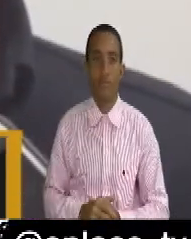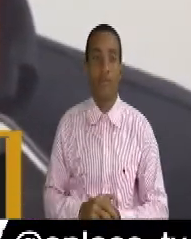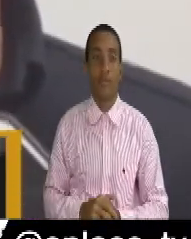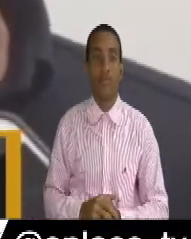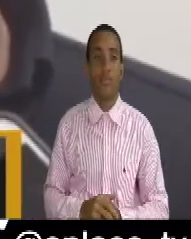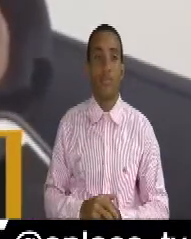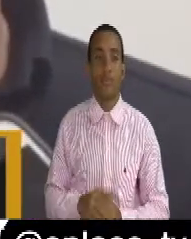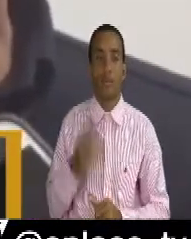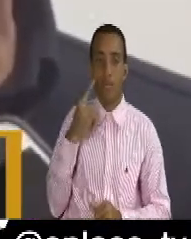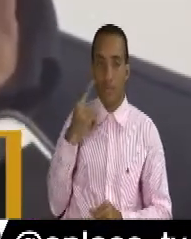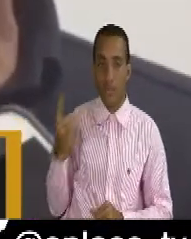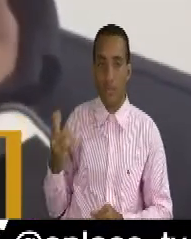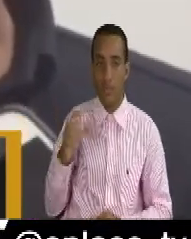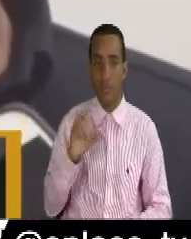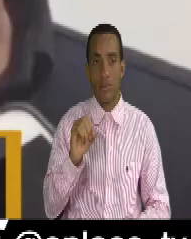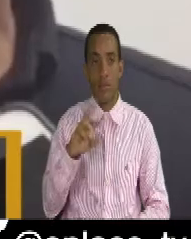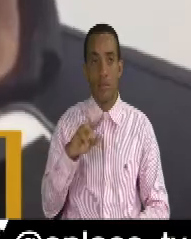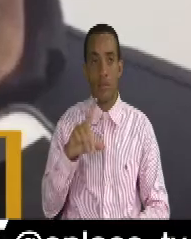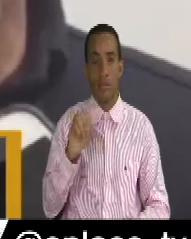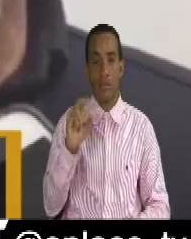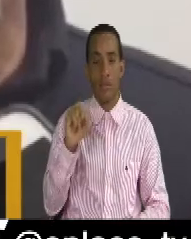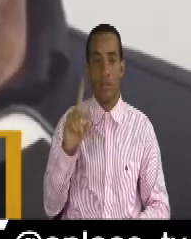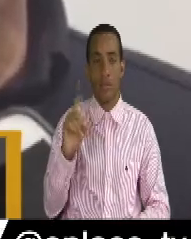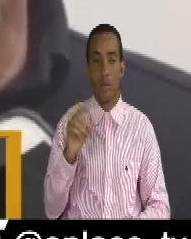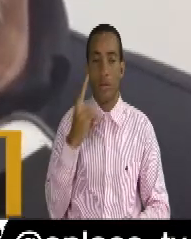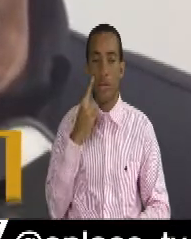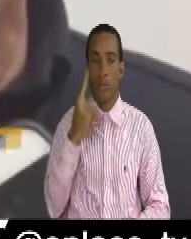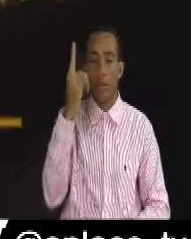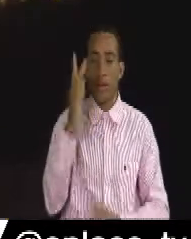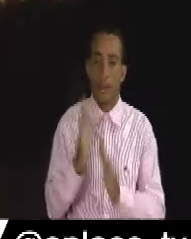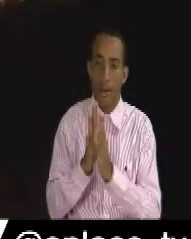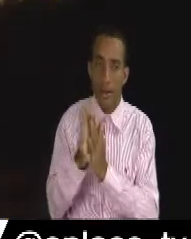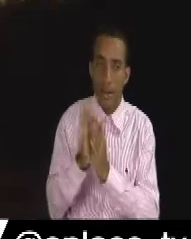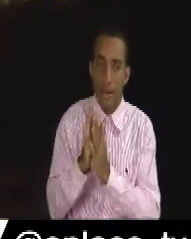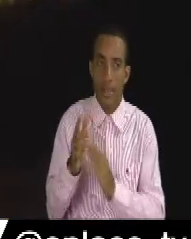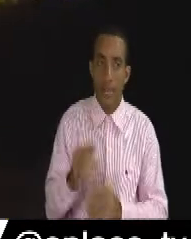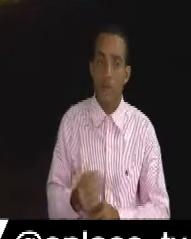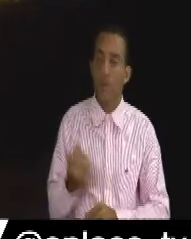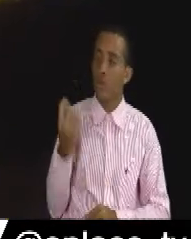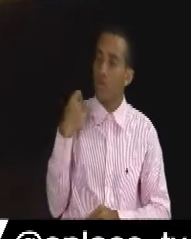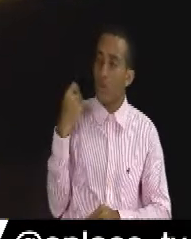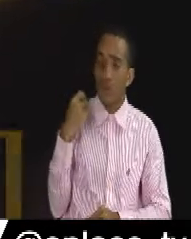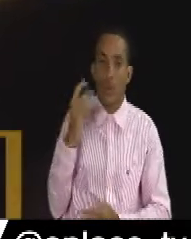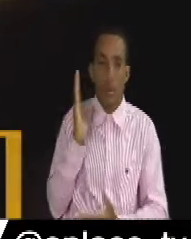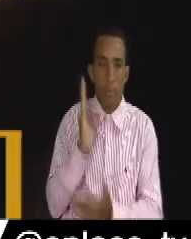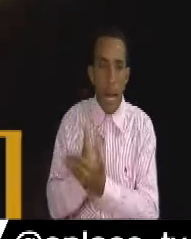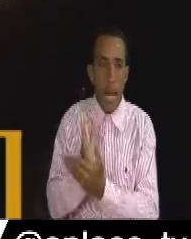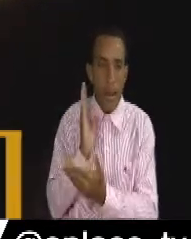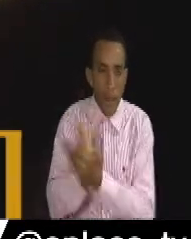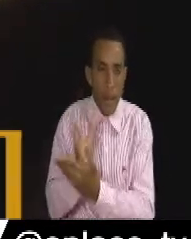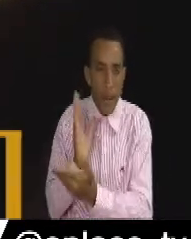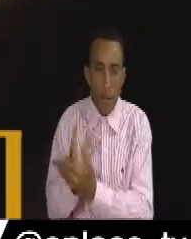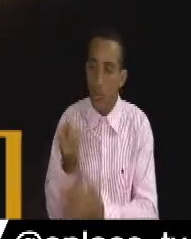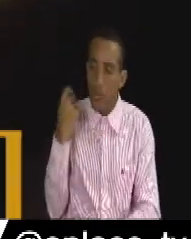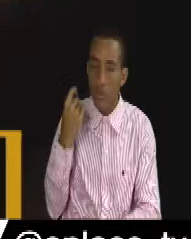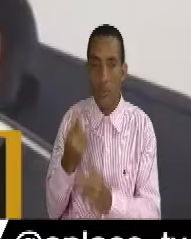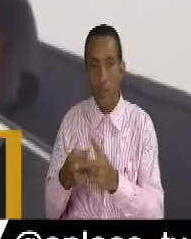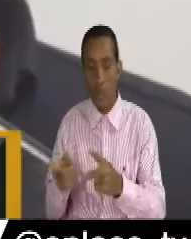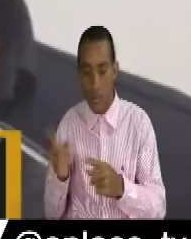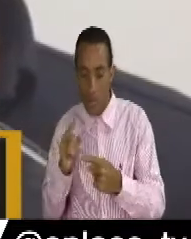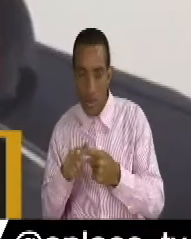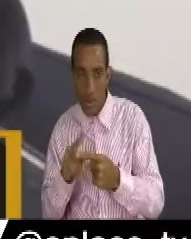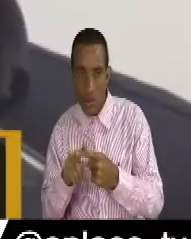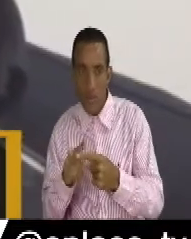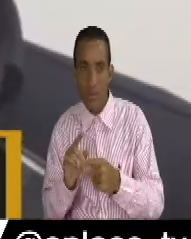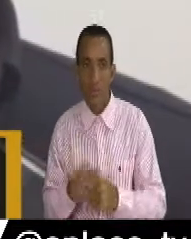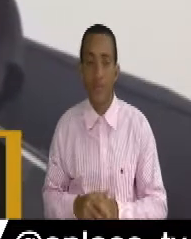refinería de Barranca Bermeja, Orlando Díaz Montoya, habló por primera vez sobre los hechos que han generado emergencias en ese complejo industrial en las últimas semanas. Las